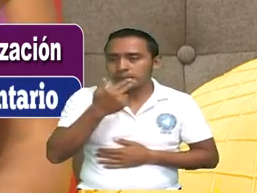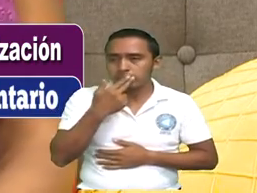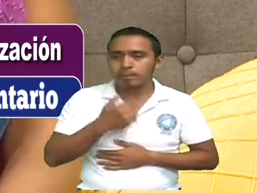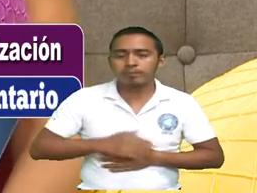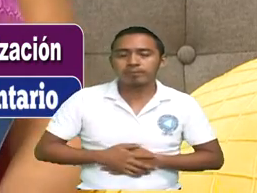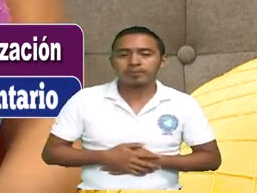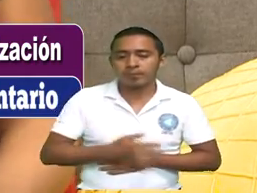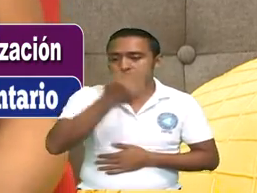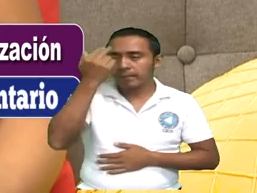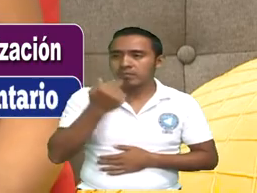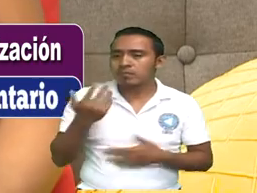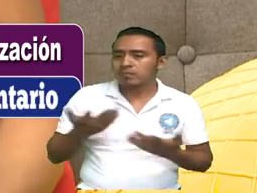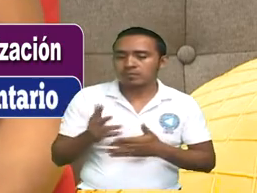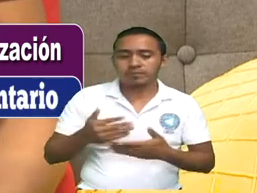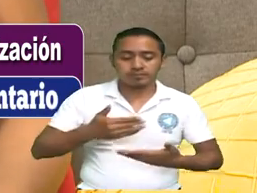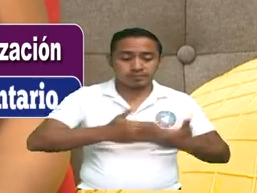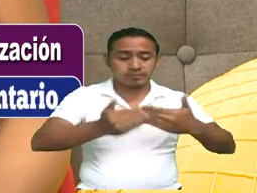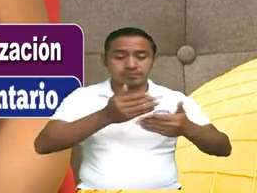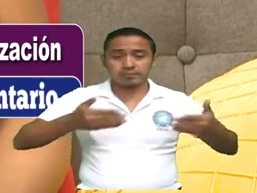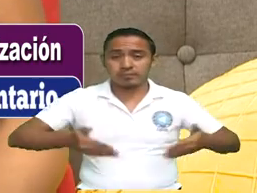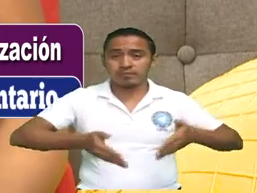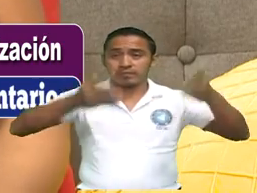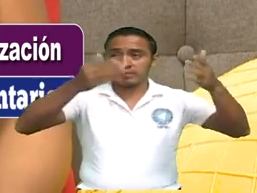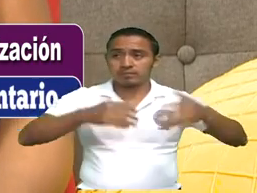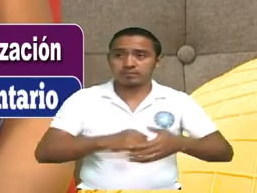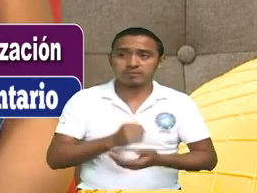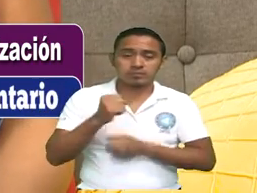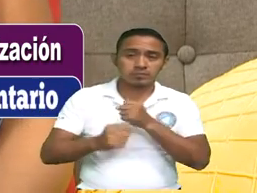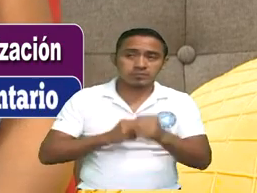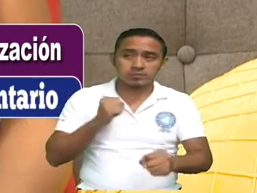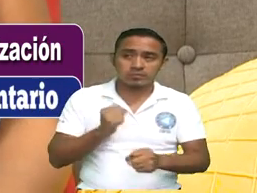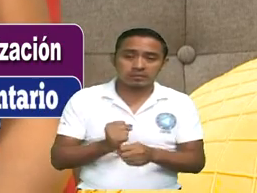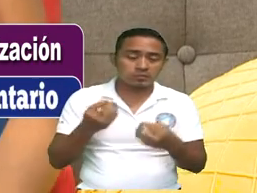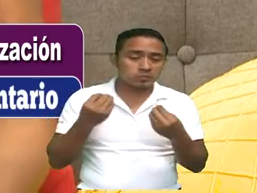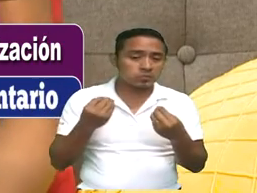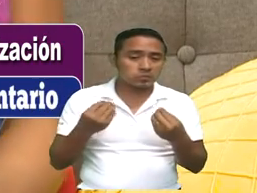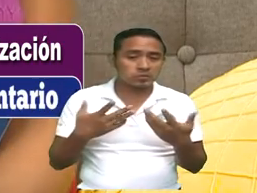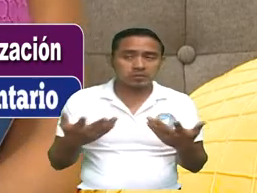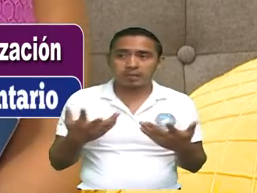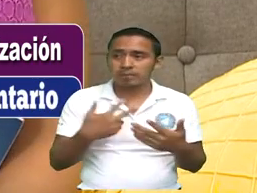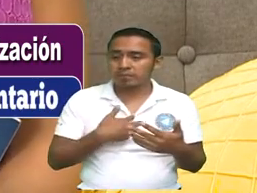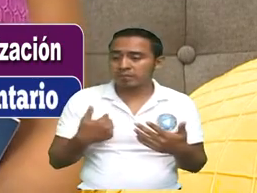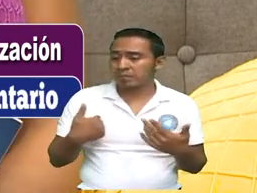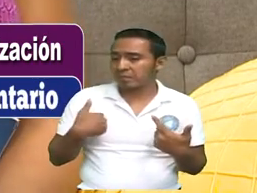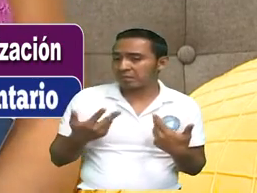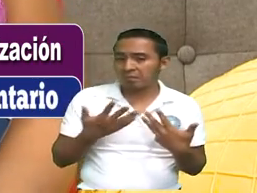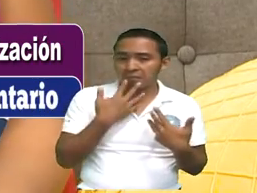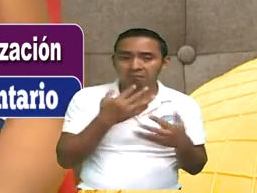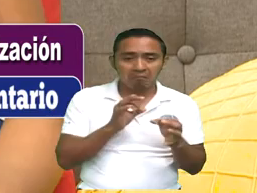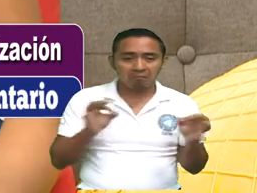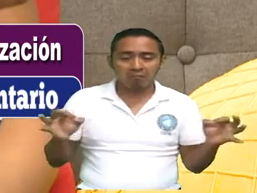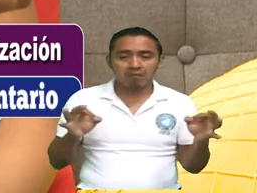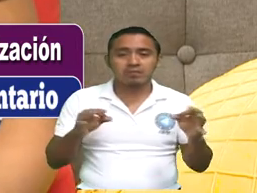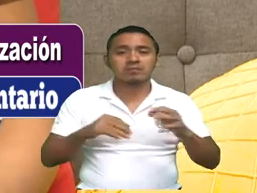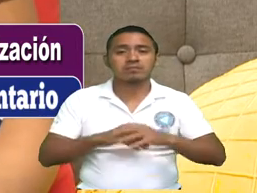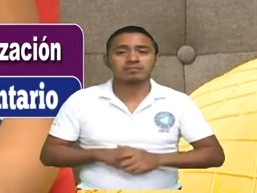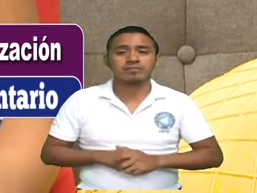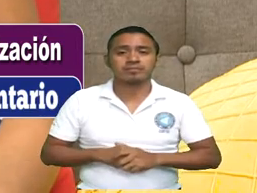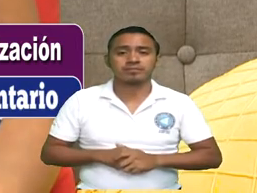parte de la infraestructura, que por tantos años estuvo abandonada o que no existía. Entonces, dentro